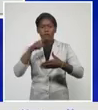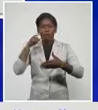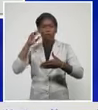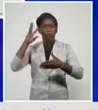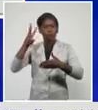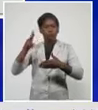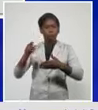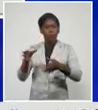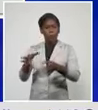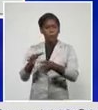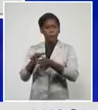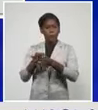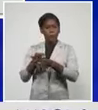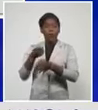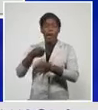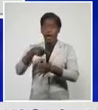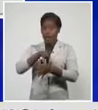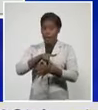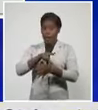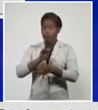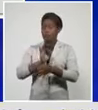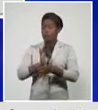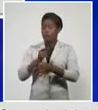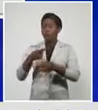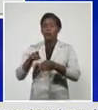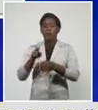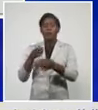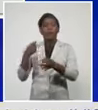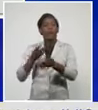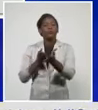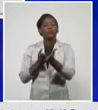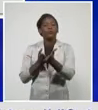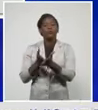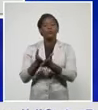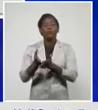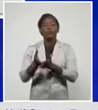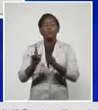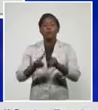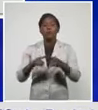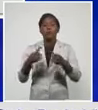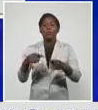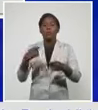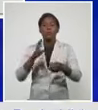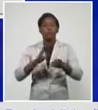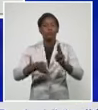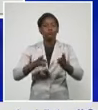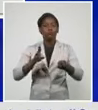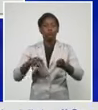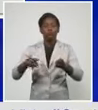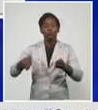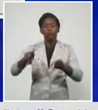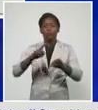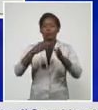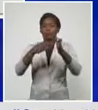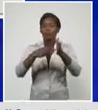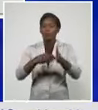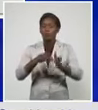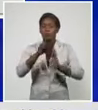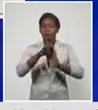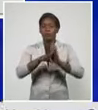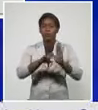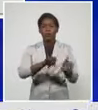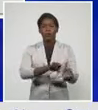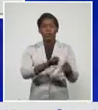casos, pero que tiene que consolidarse con las acciones que se vienen realizando y con